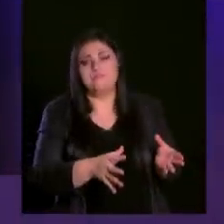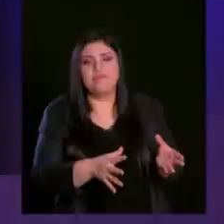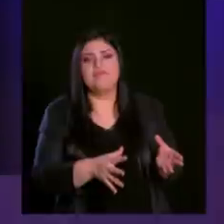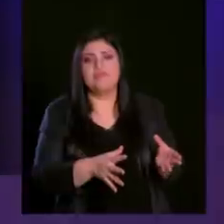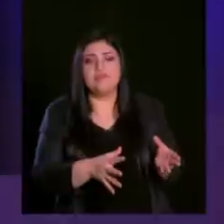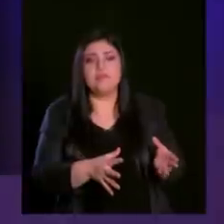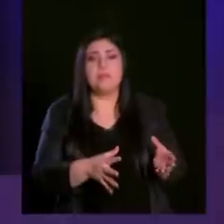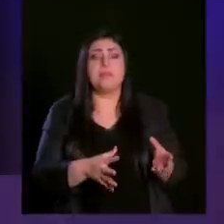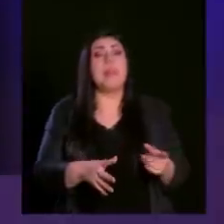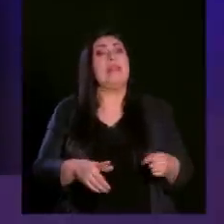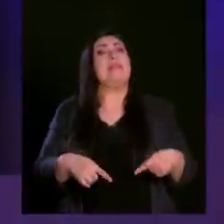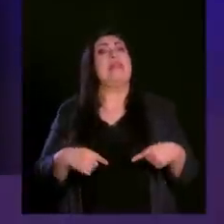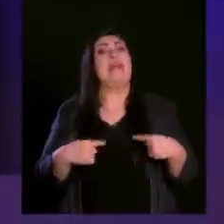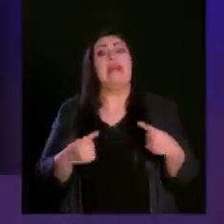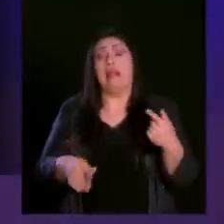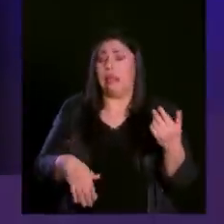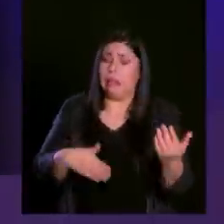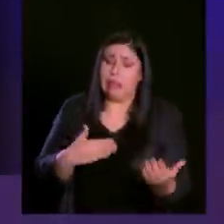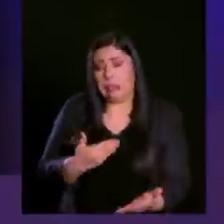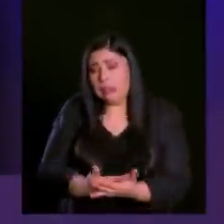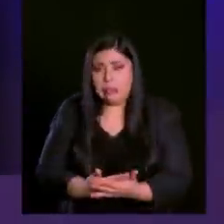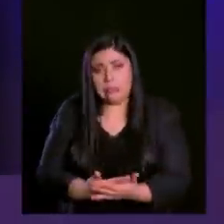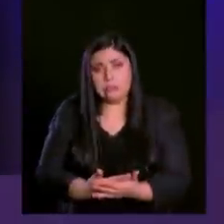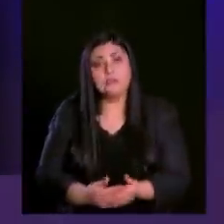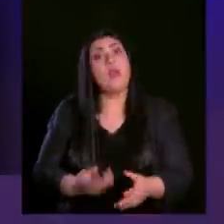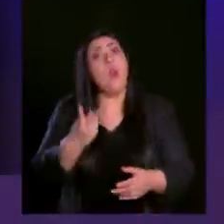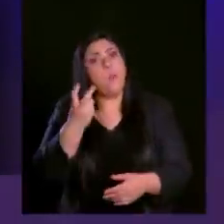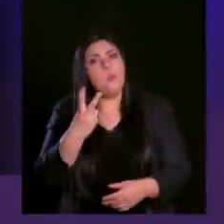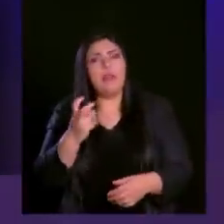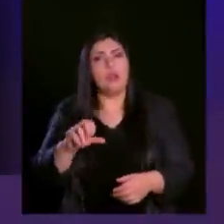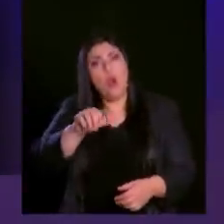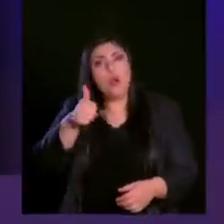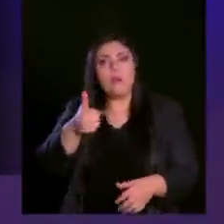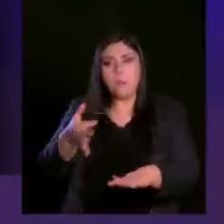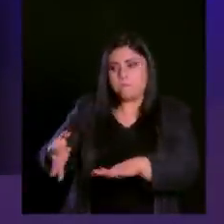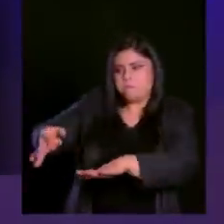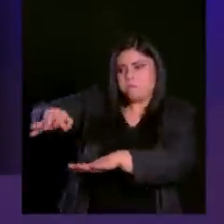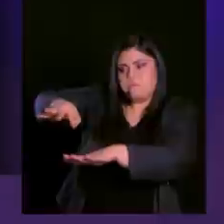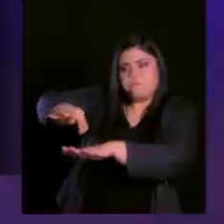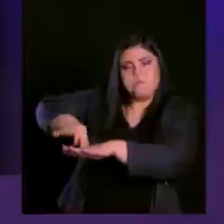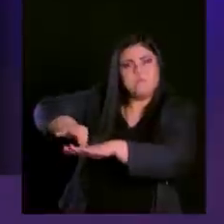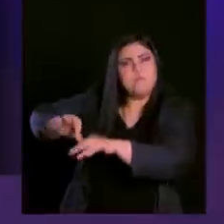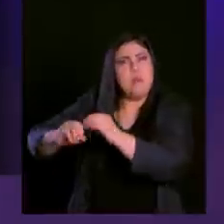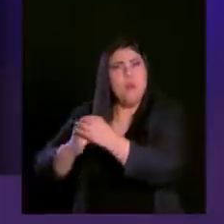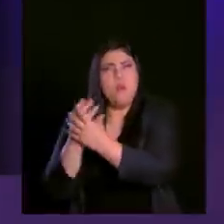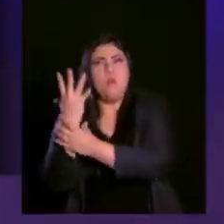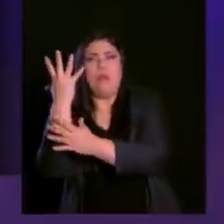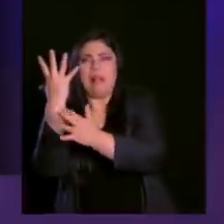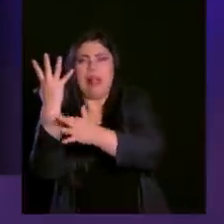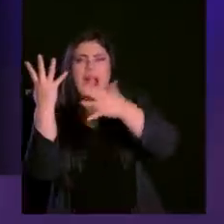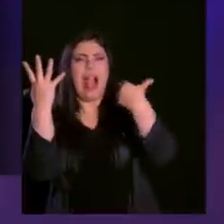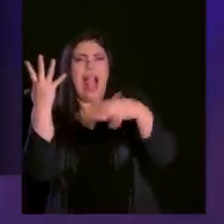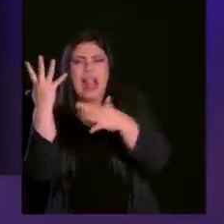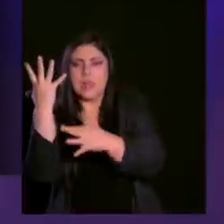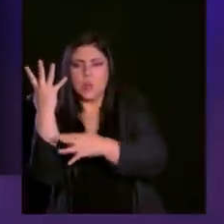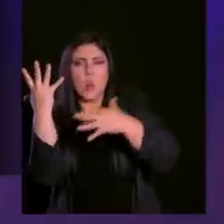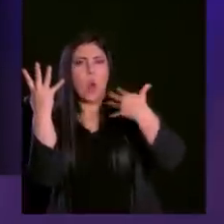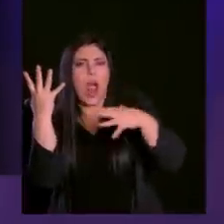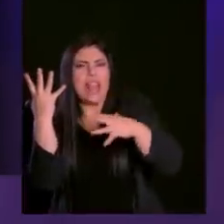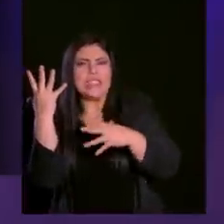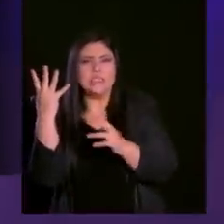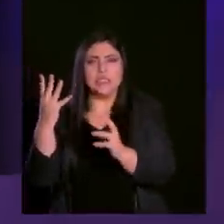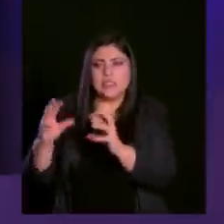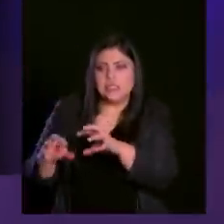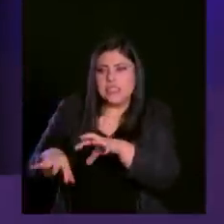palabra luego tropieza el que fue sembrado en tres pinos Este es el que oye la palabra pero el afán de este siglo y El engaño